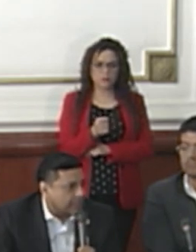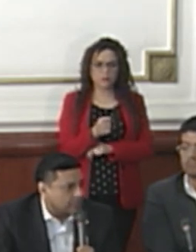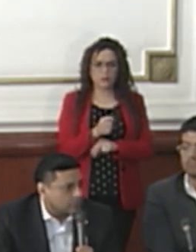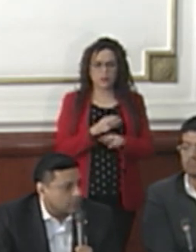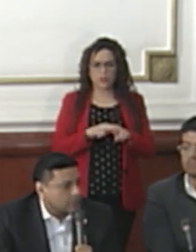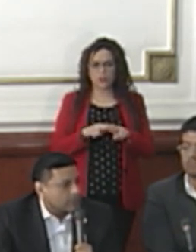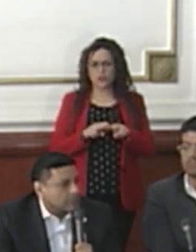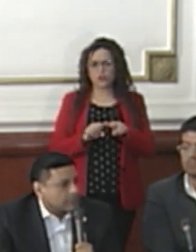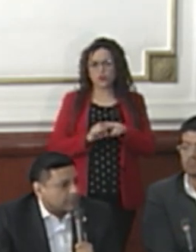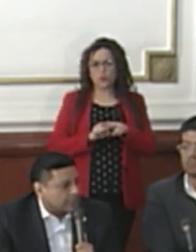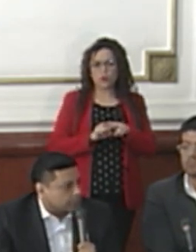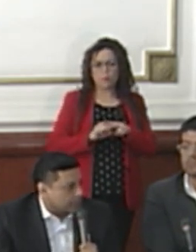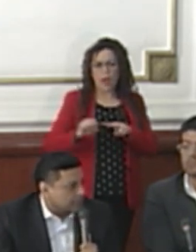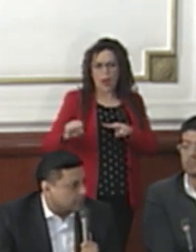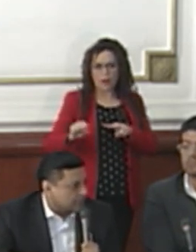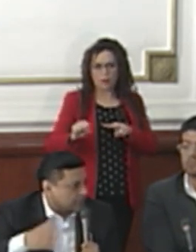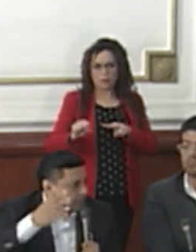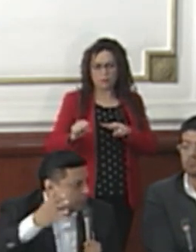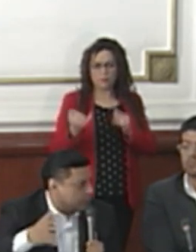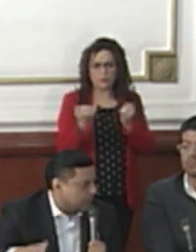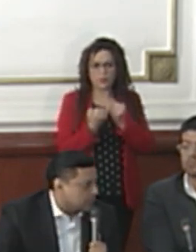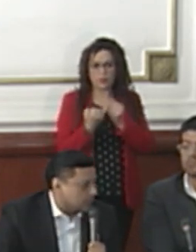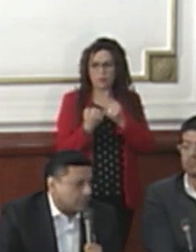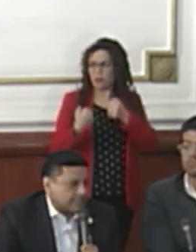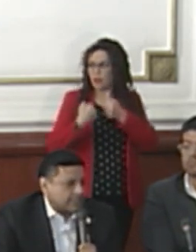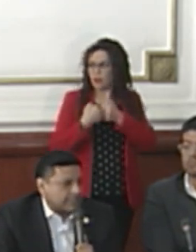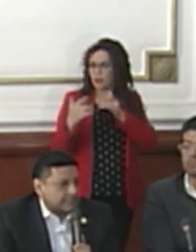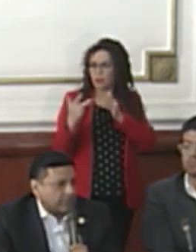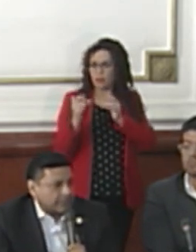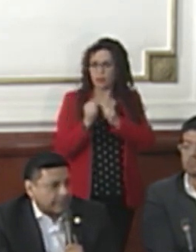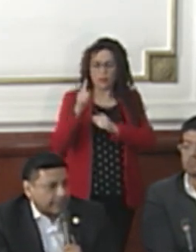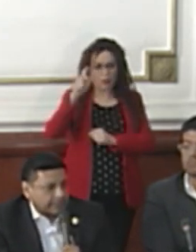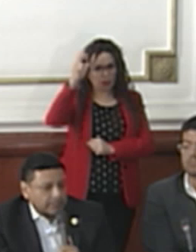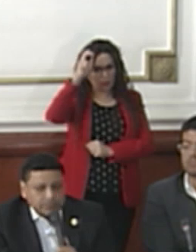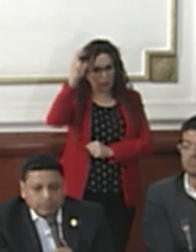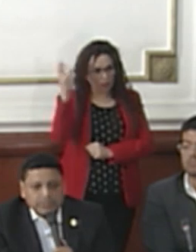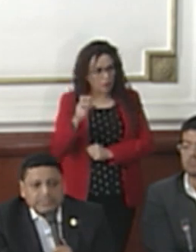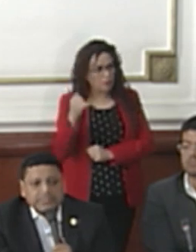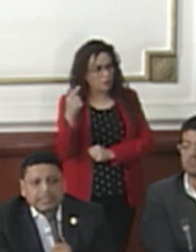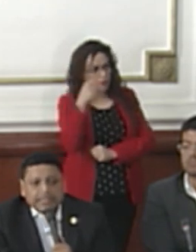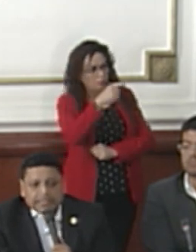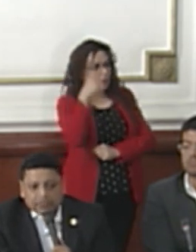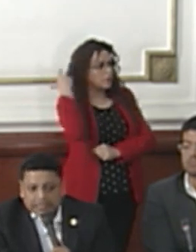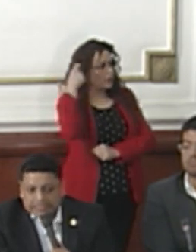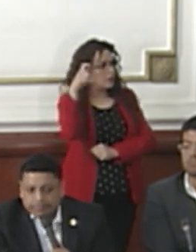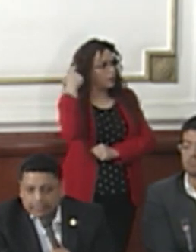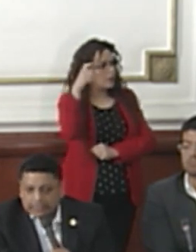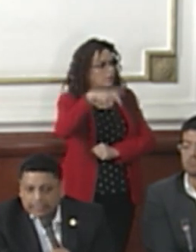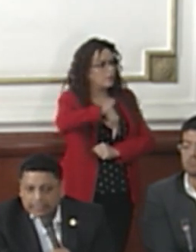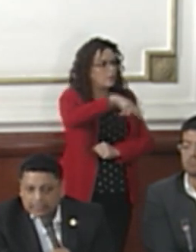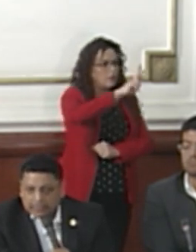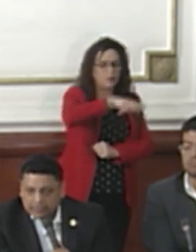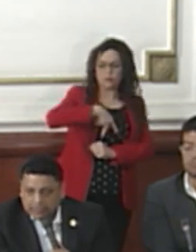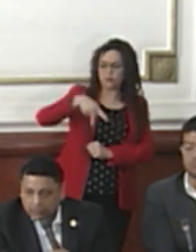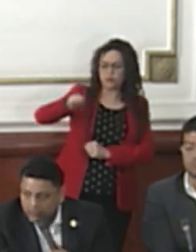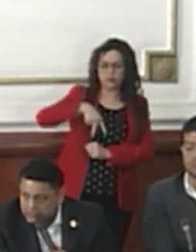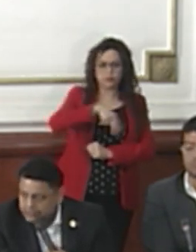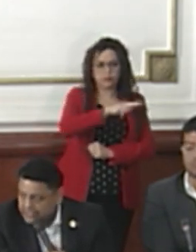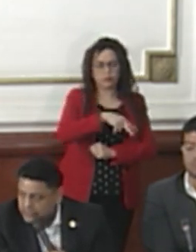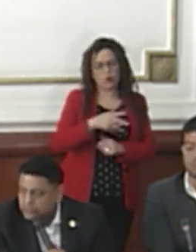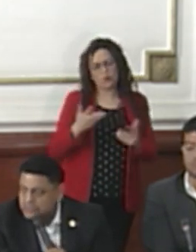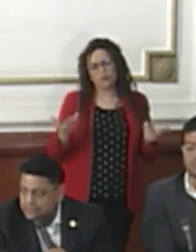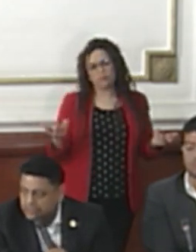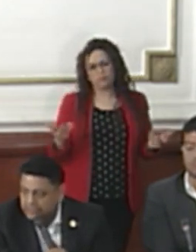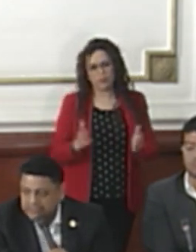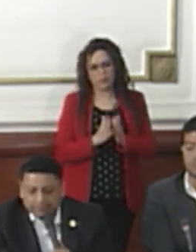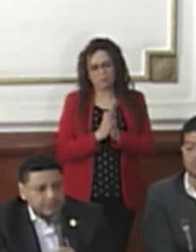de Hidalgo, y el proyecto que trae, por supuesto, hacia el Estado de Querétaro. Entonces, quiero que sepan que tengo